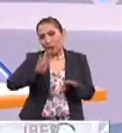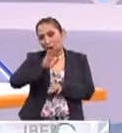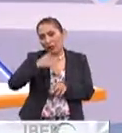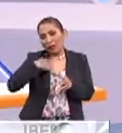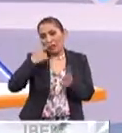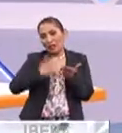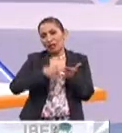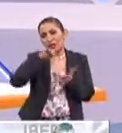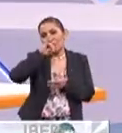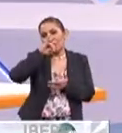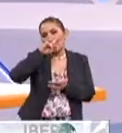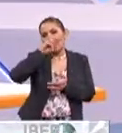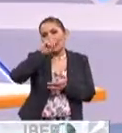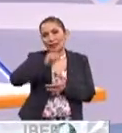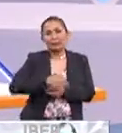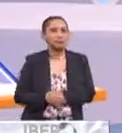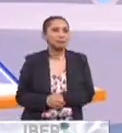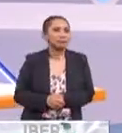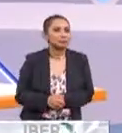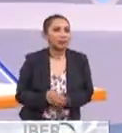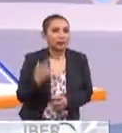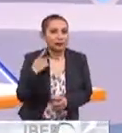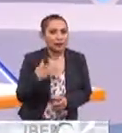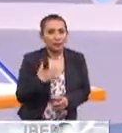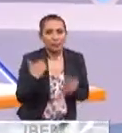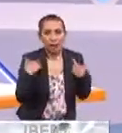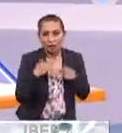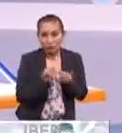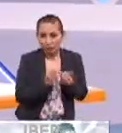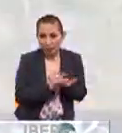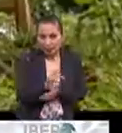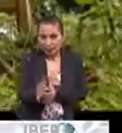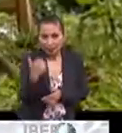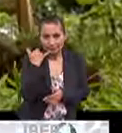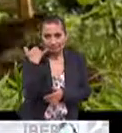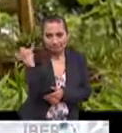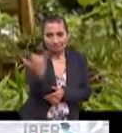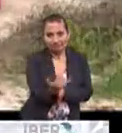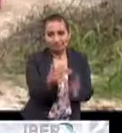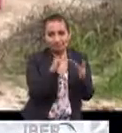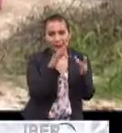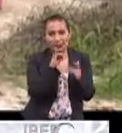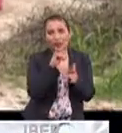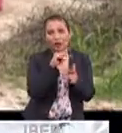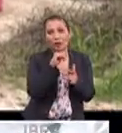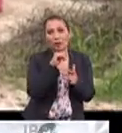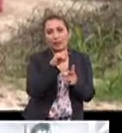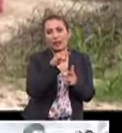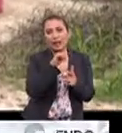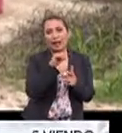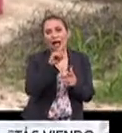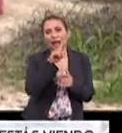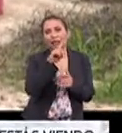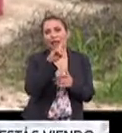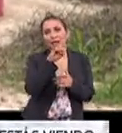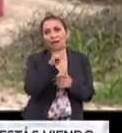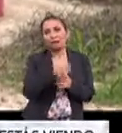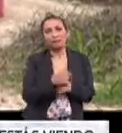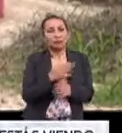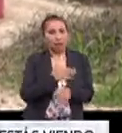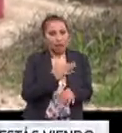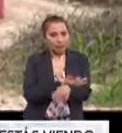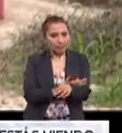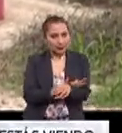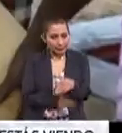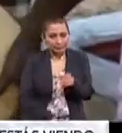del Instituto Politécnico Nacional de México. Maestro, muchísimas gracias por tomarnos este enlace para Iberoamérica al Día. Hola, muy buenas